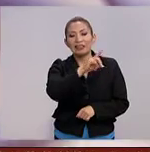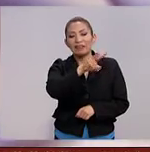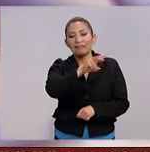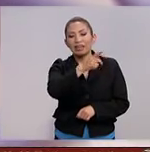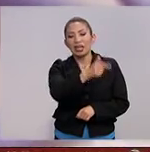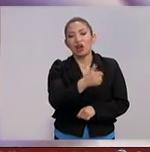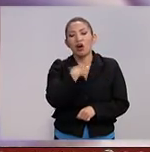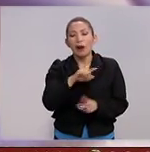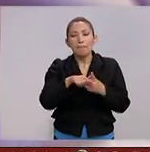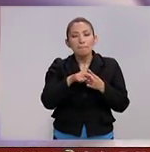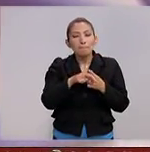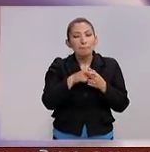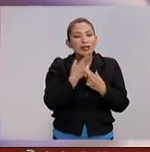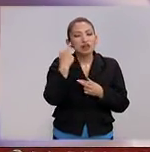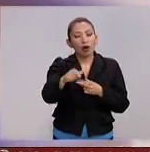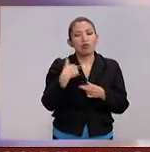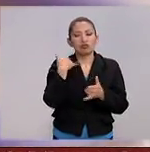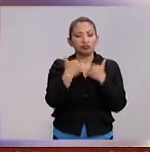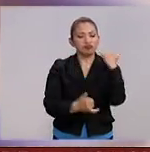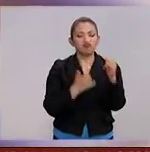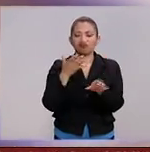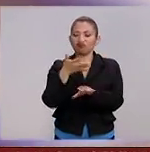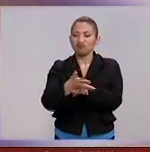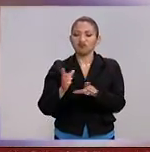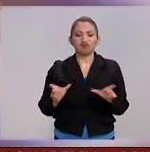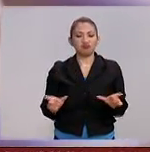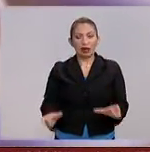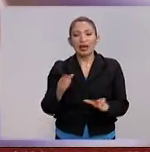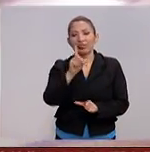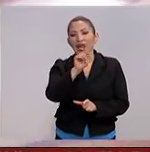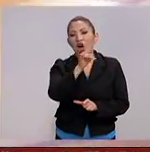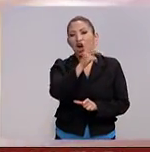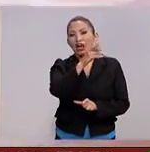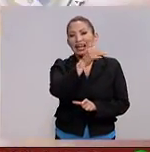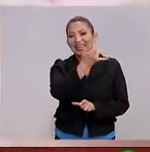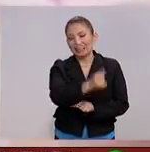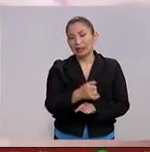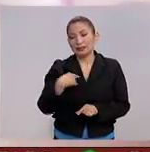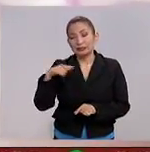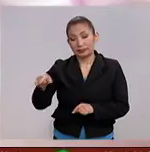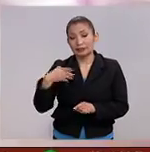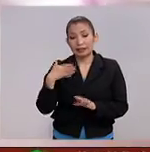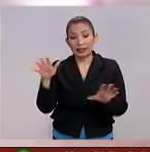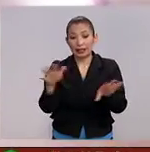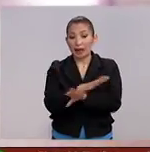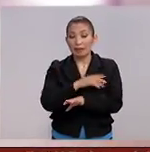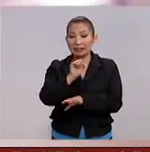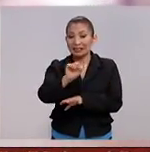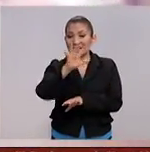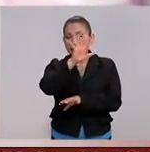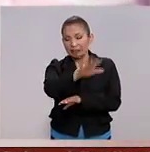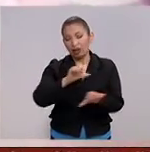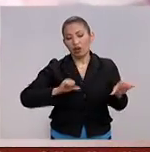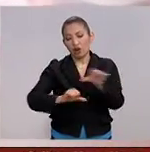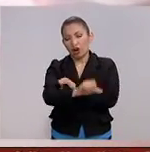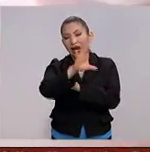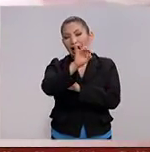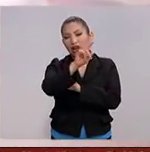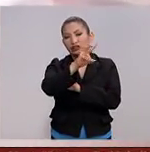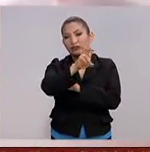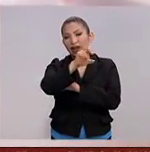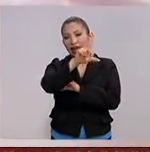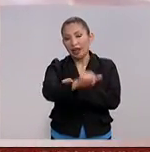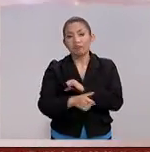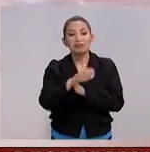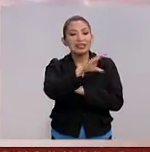desde un inicio con el jugador de la defensa diego reyes y pues hasta el cambio del 65 entró carlos vela